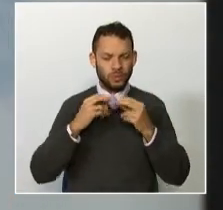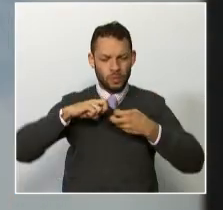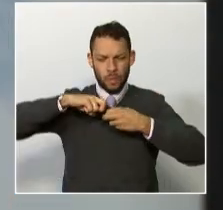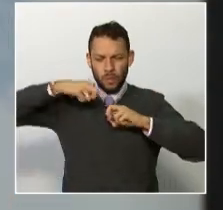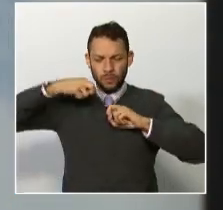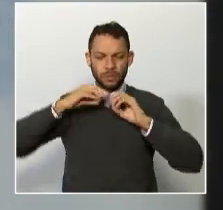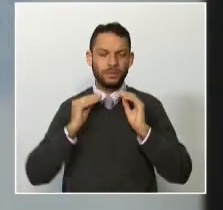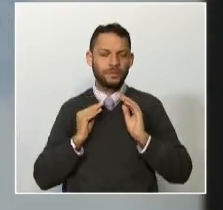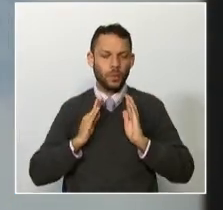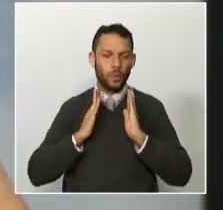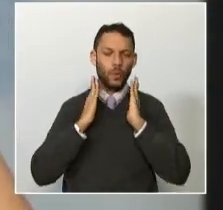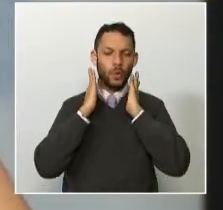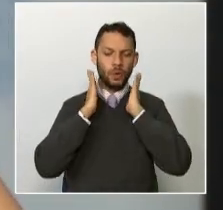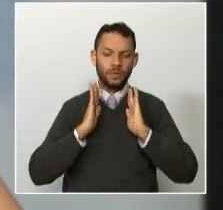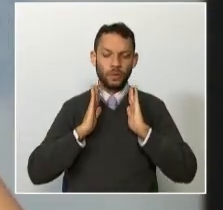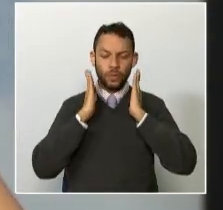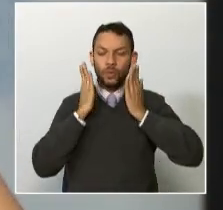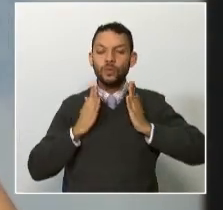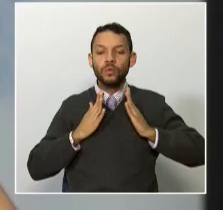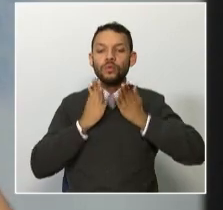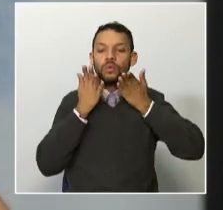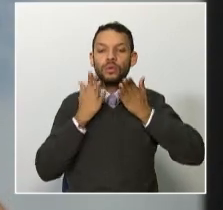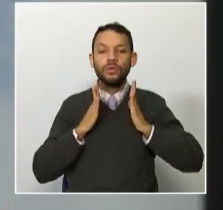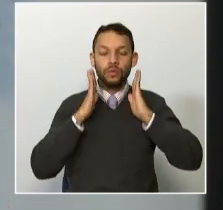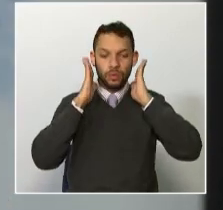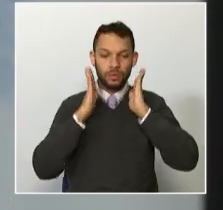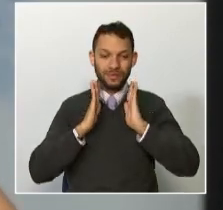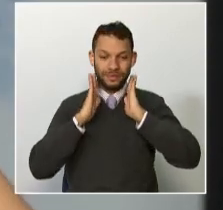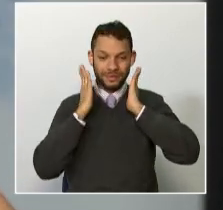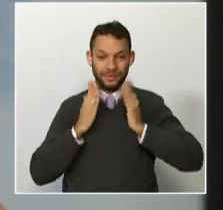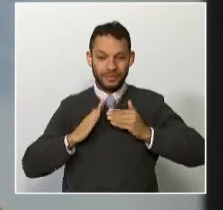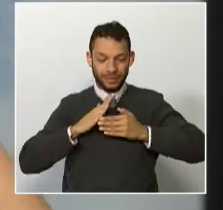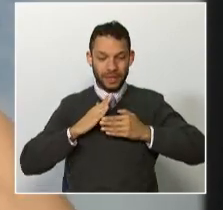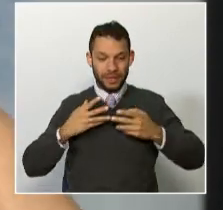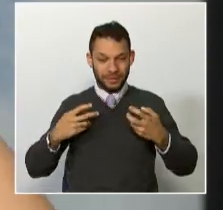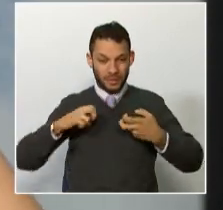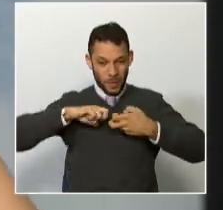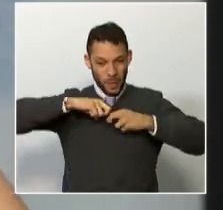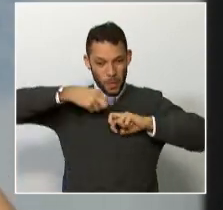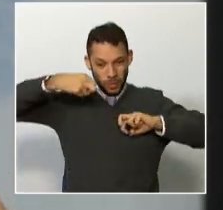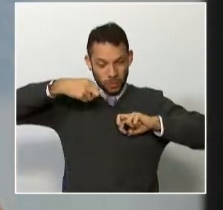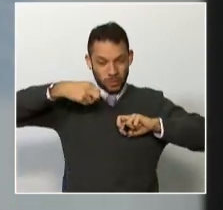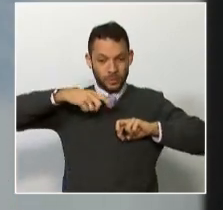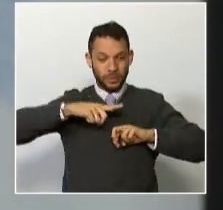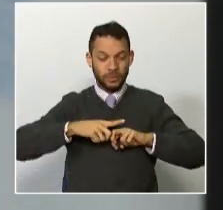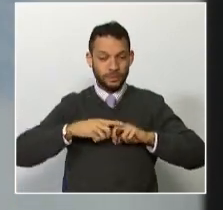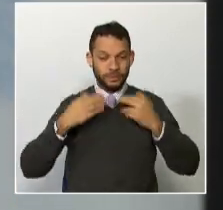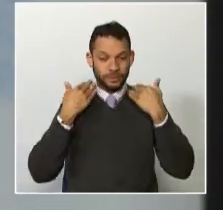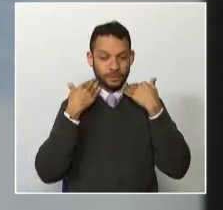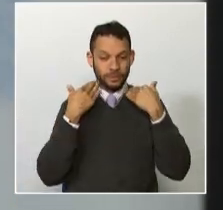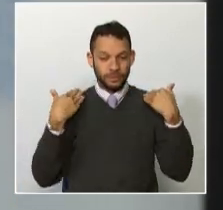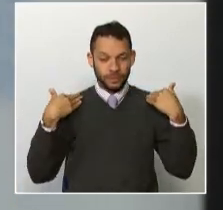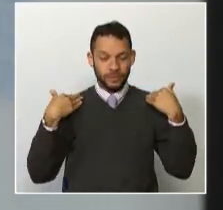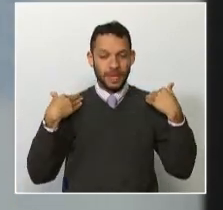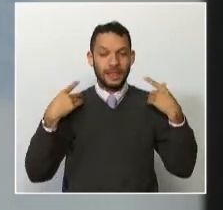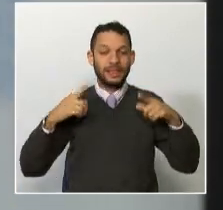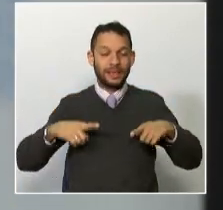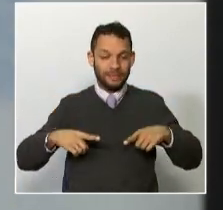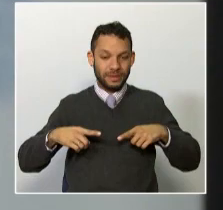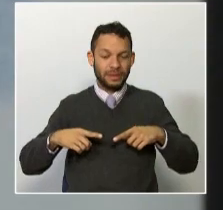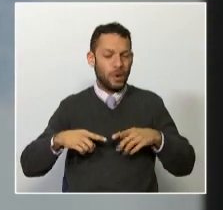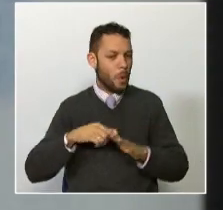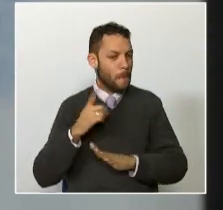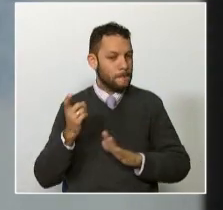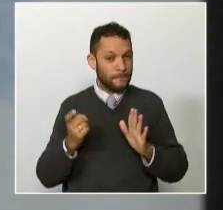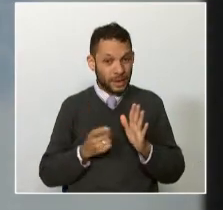con la articulación temporomandibular, que vienen también de la parte de la mastoides a la parte del omóplato o de la mastoides al esternón.